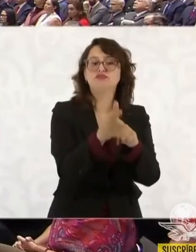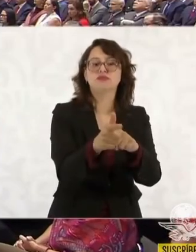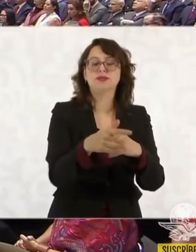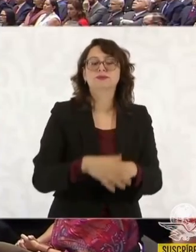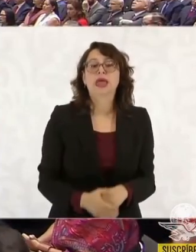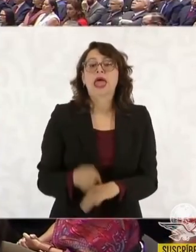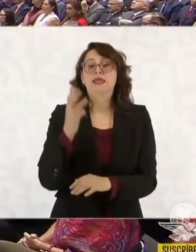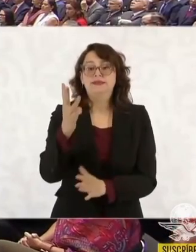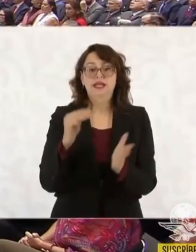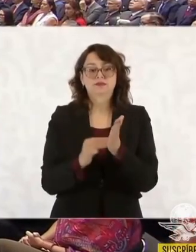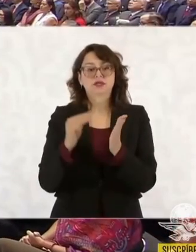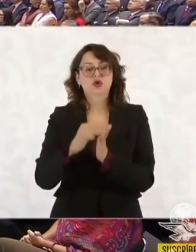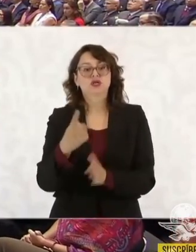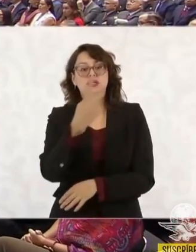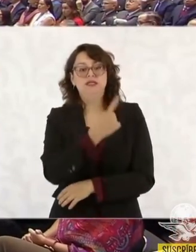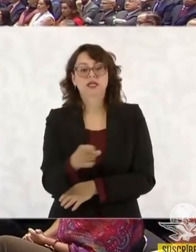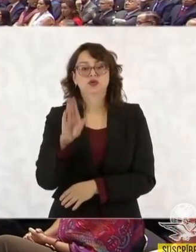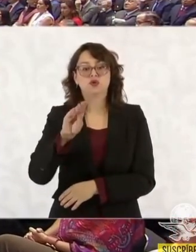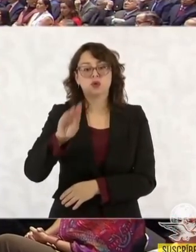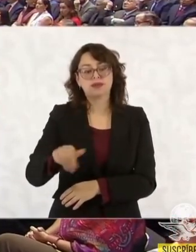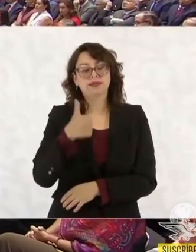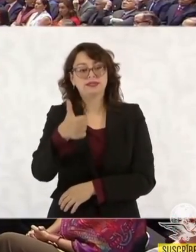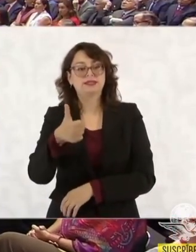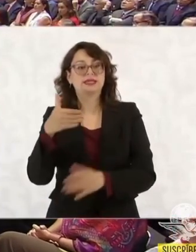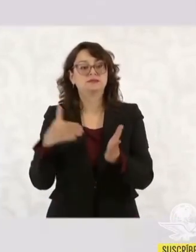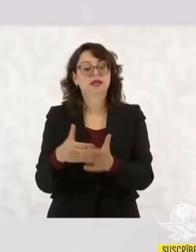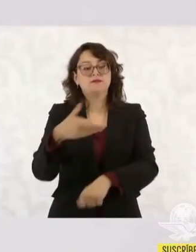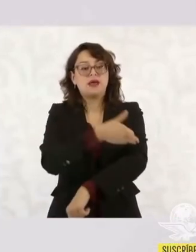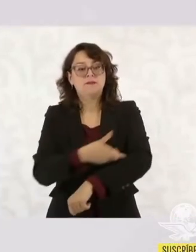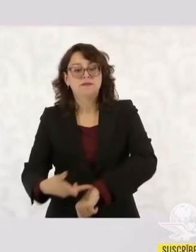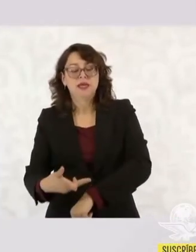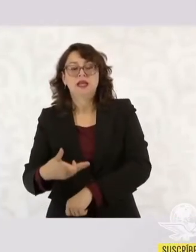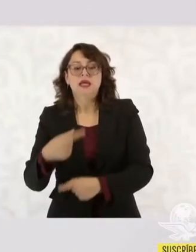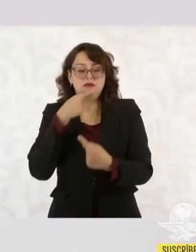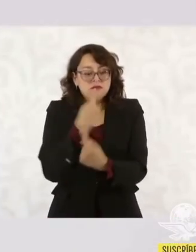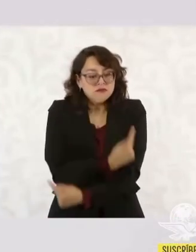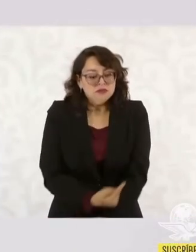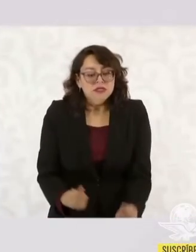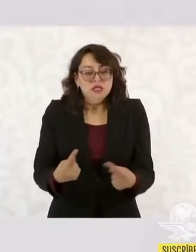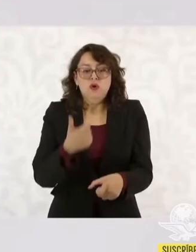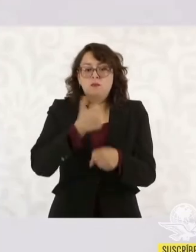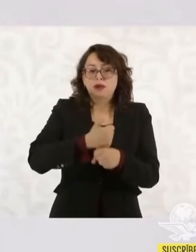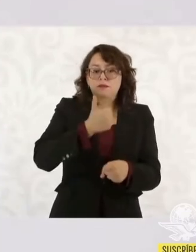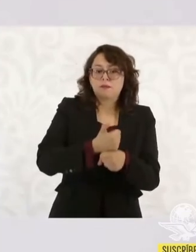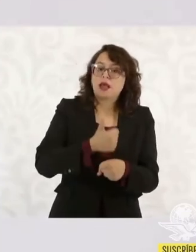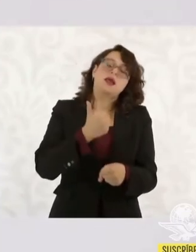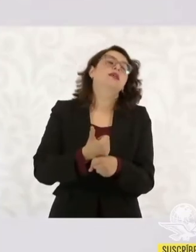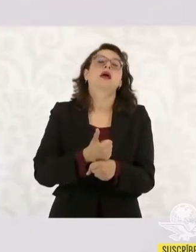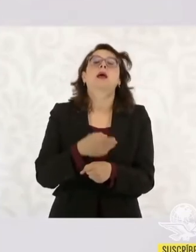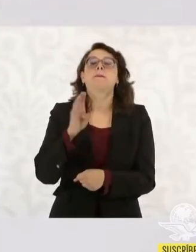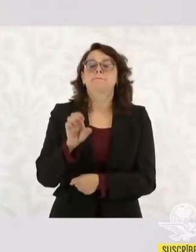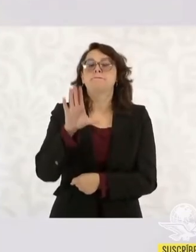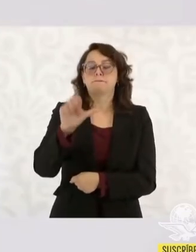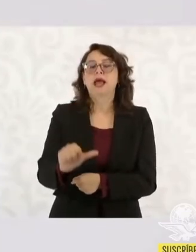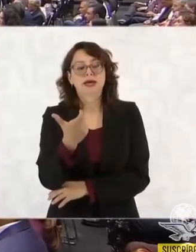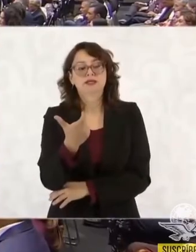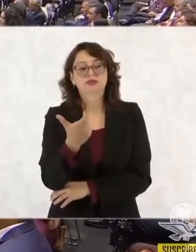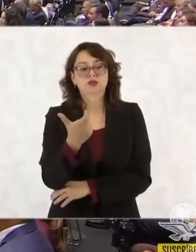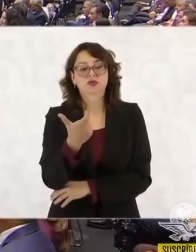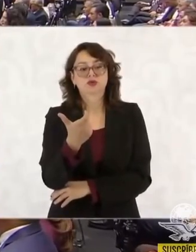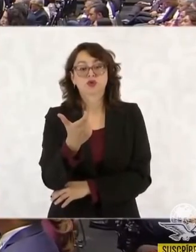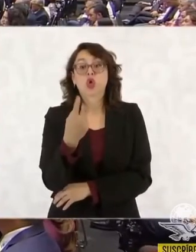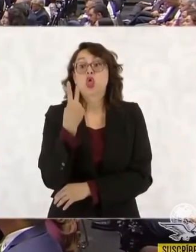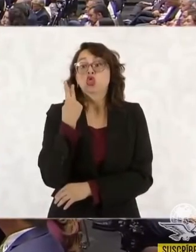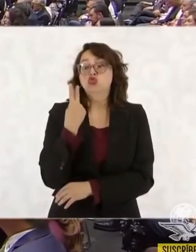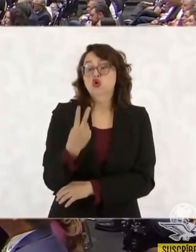secundaria. 2, ampliar la pensión para las mujeres. Entonces, vamos de manera